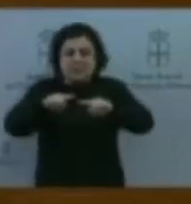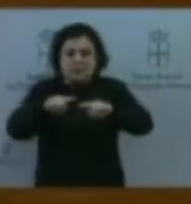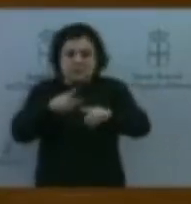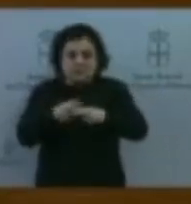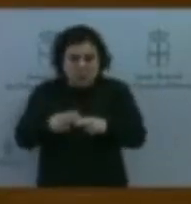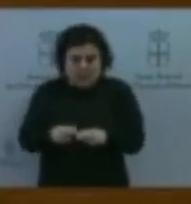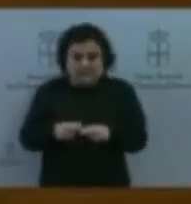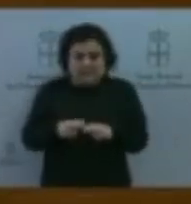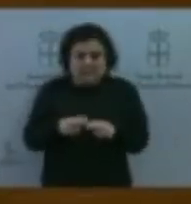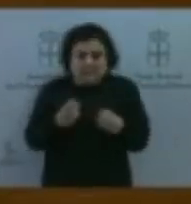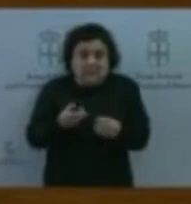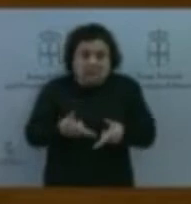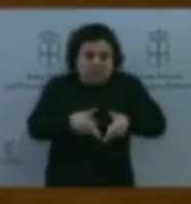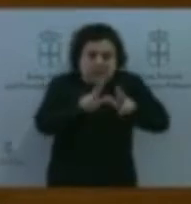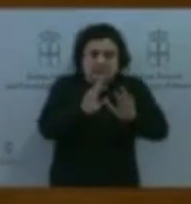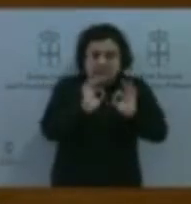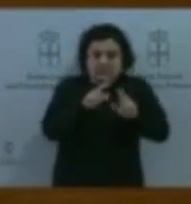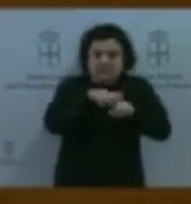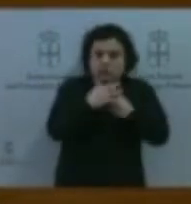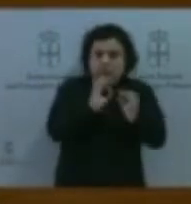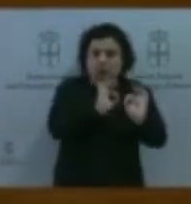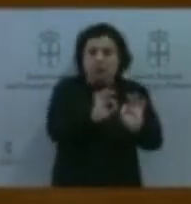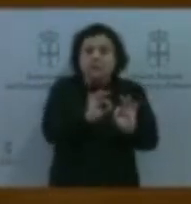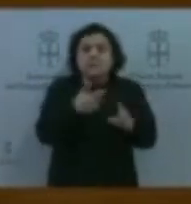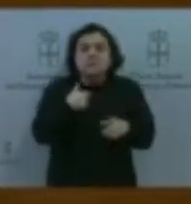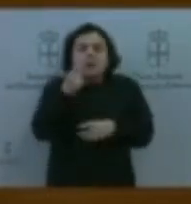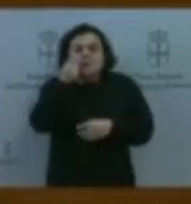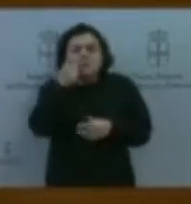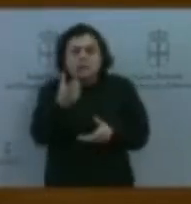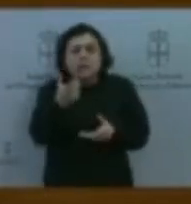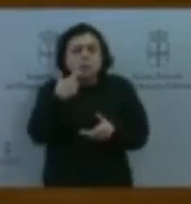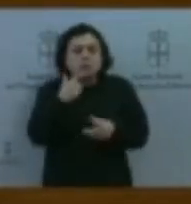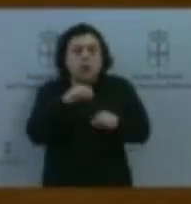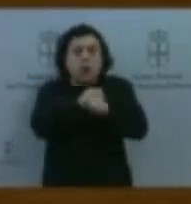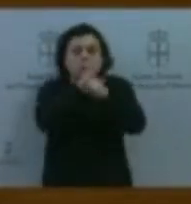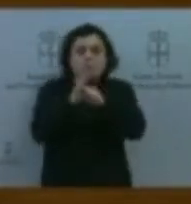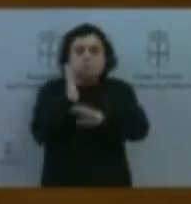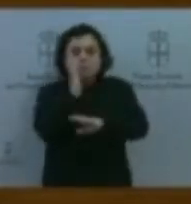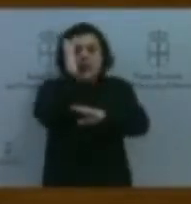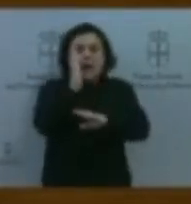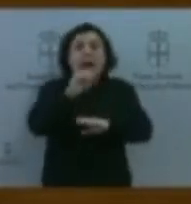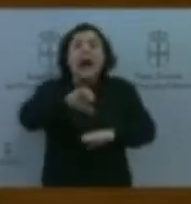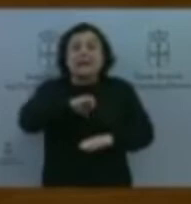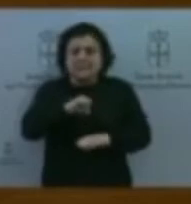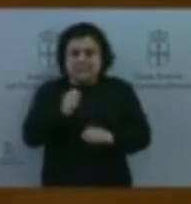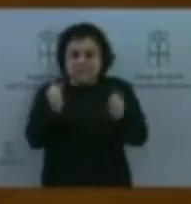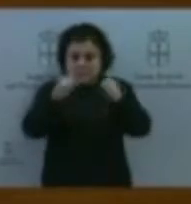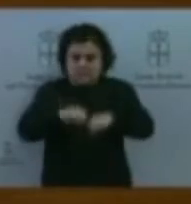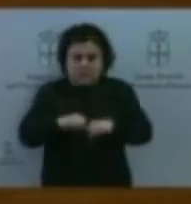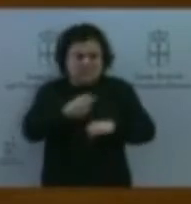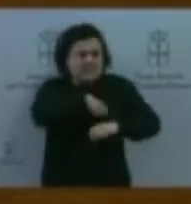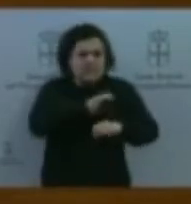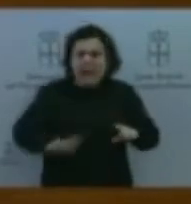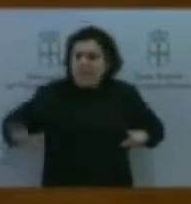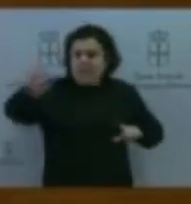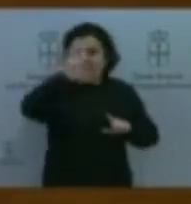también, con terror, el impacto que ha tenido la pandemia en todo el país en las residencias de mayores. más en las comunidades más afectadas por la oleada